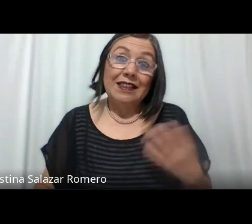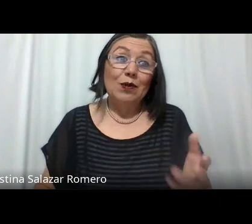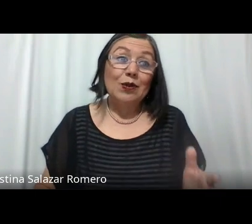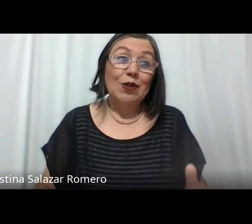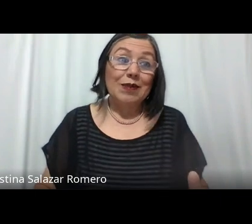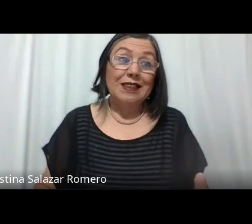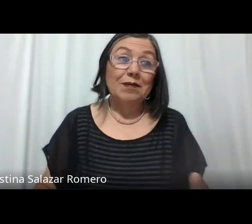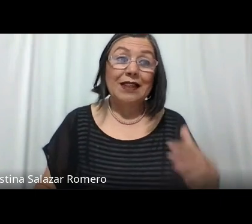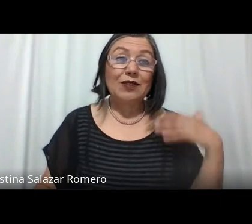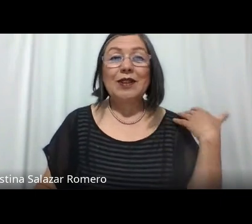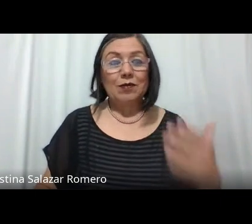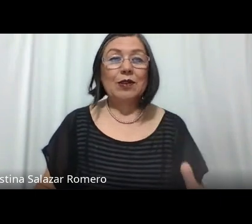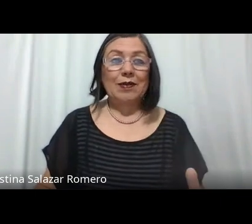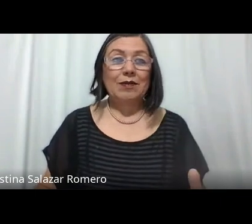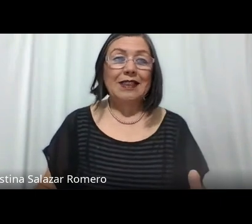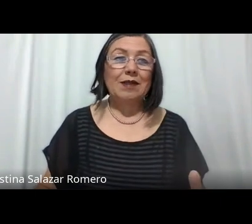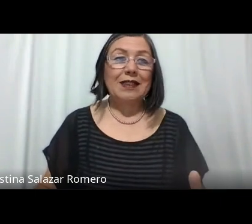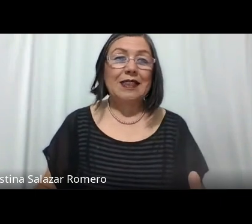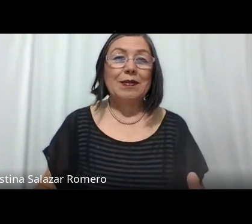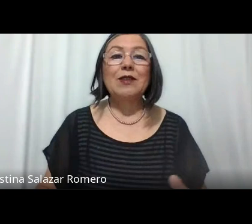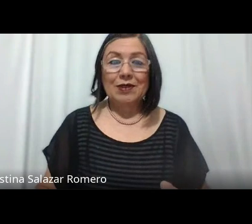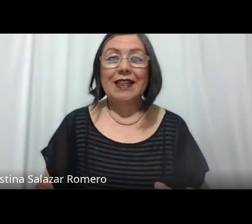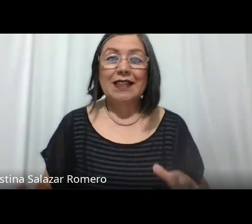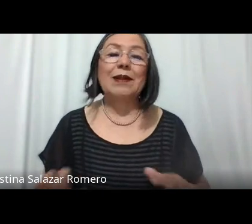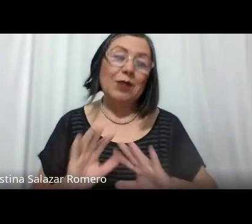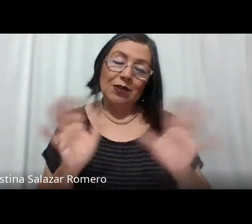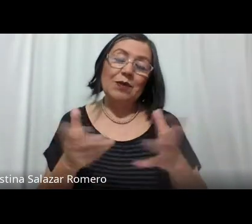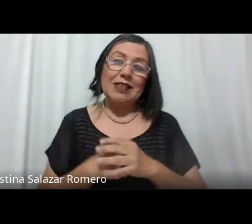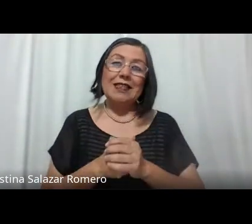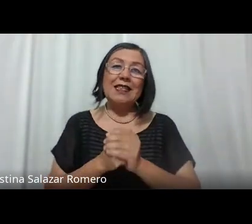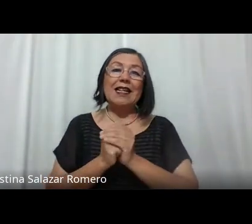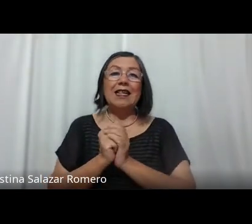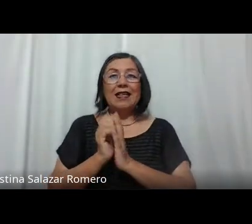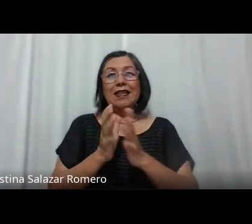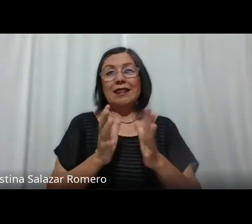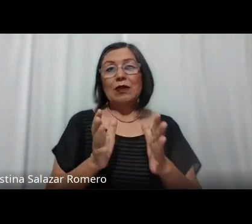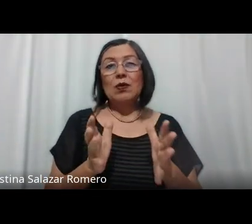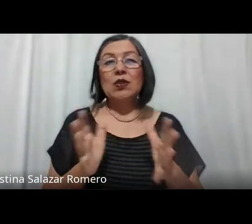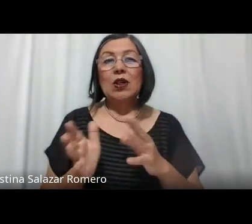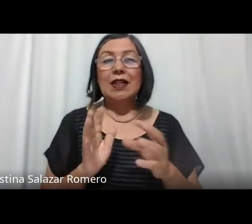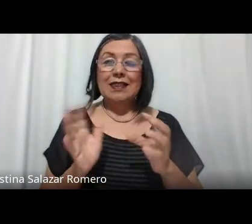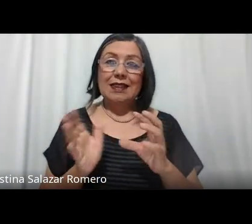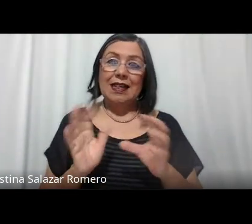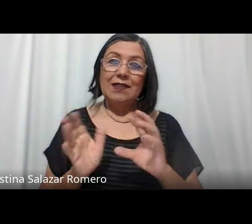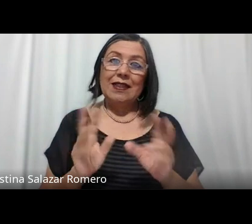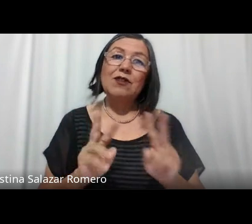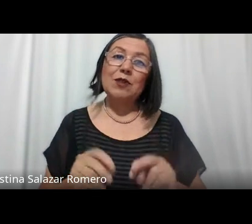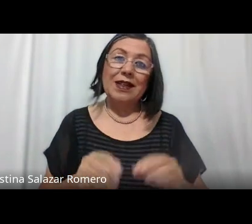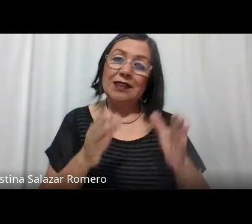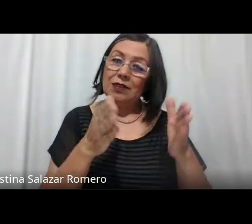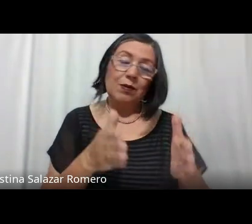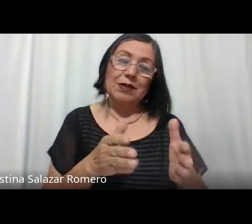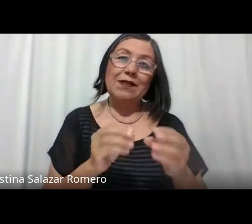en este curso participando y bueno, esperemos que esa participación pues sea activa. Bueno, como les decía, este curso está dividido